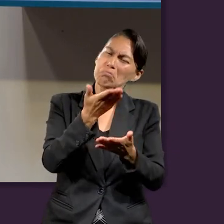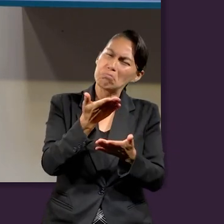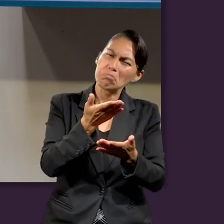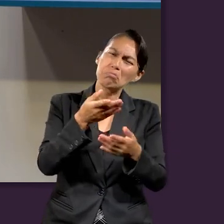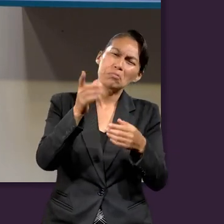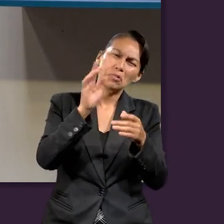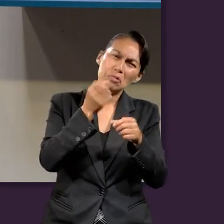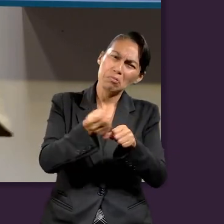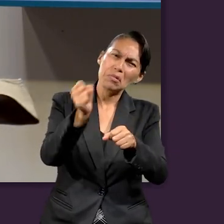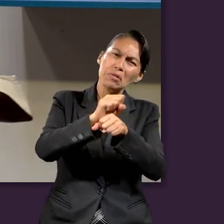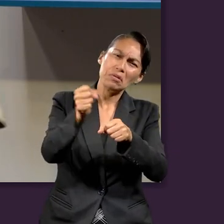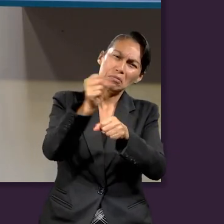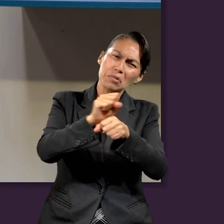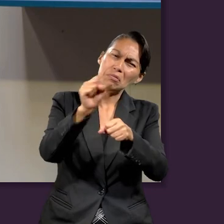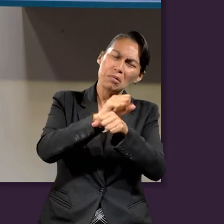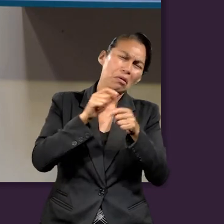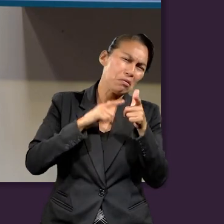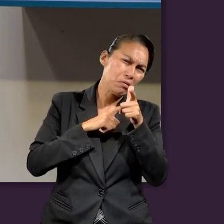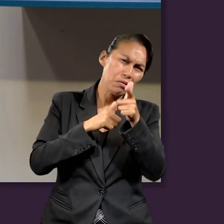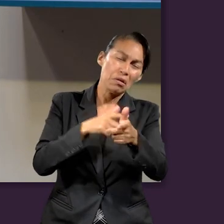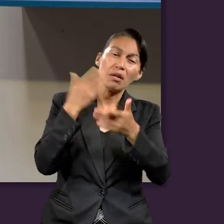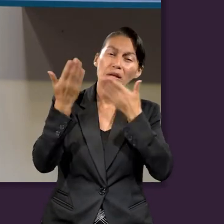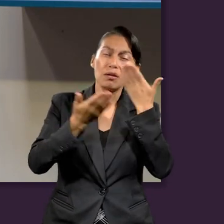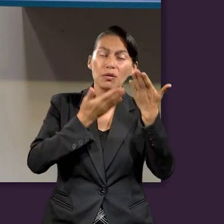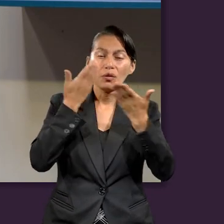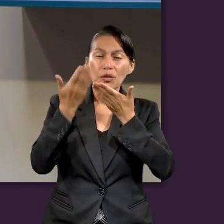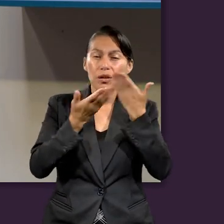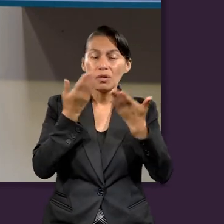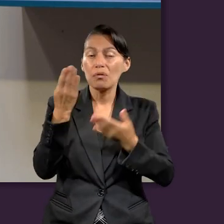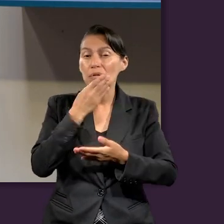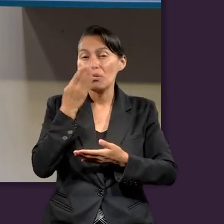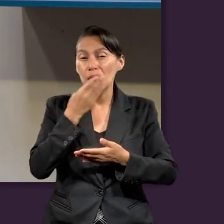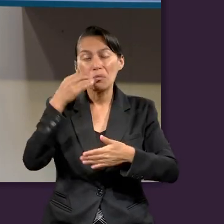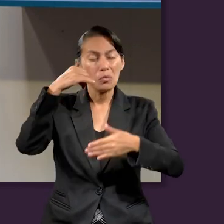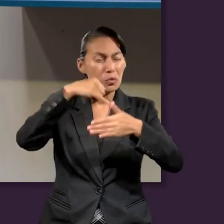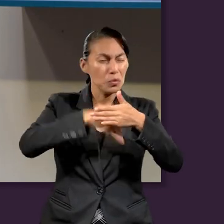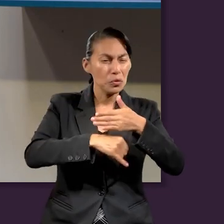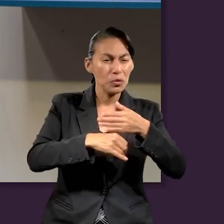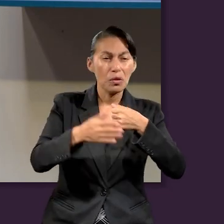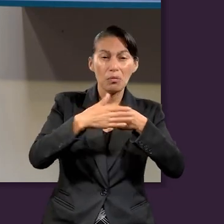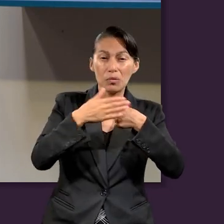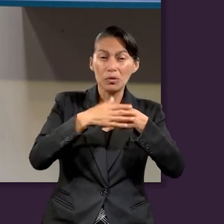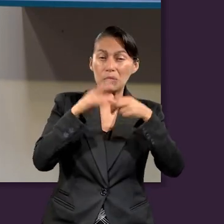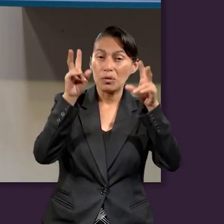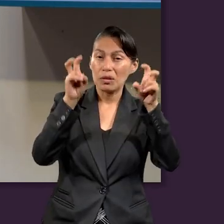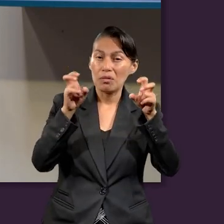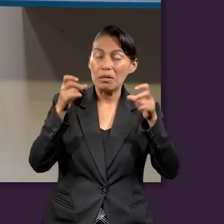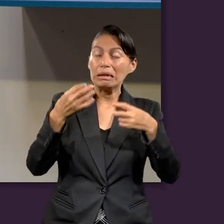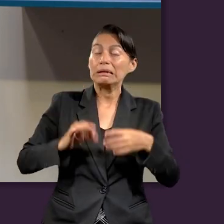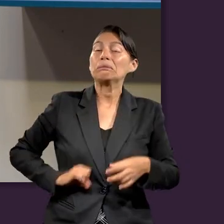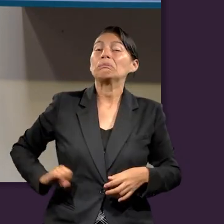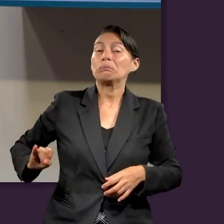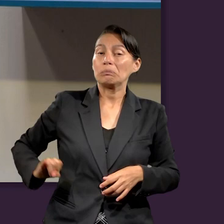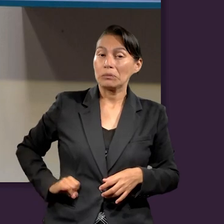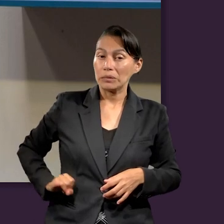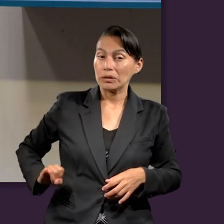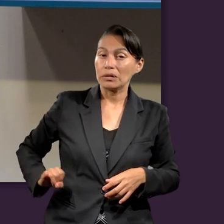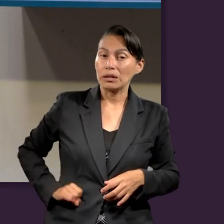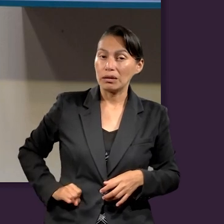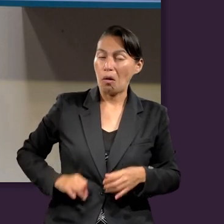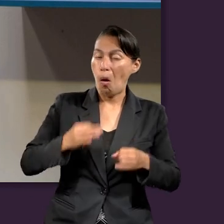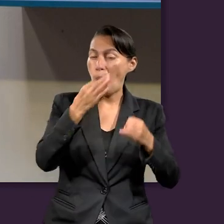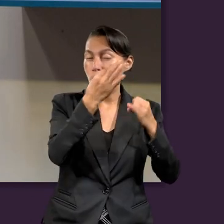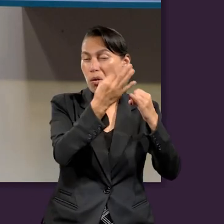sigan a través de cada semana en el estudio de la Biblia, el estudio profundo de su palabra. y el próximo tema es un tema súper